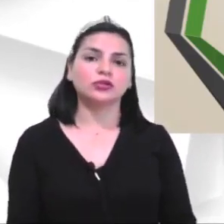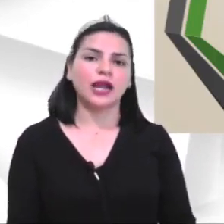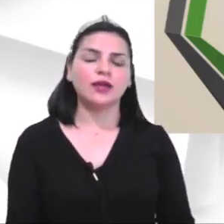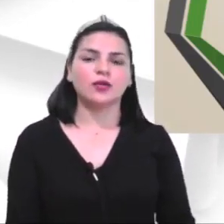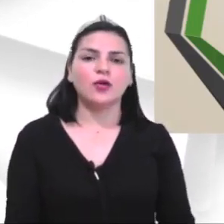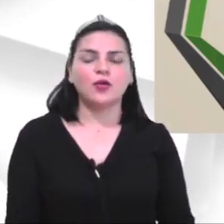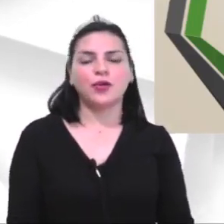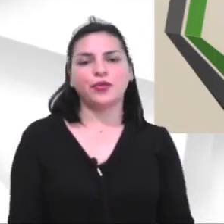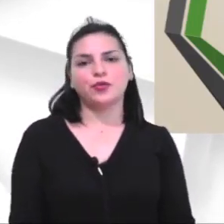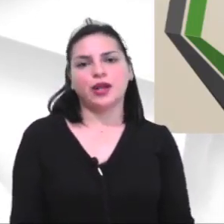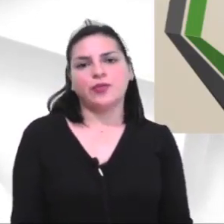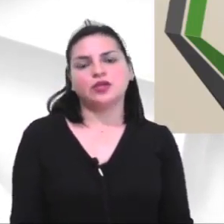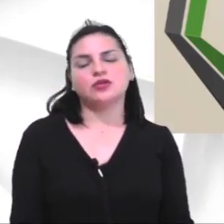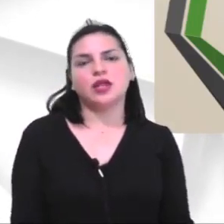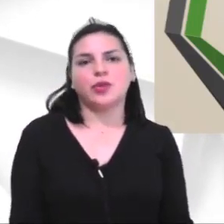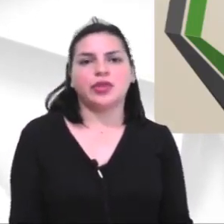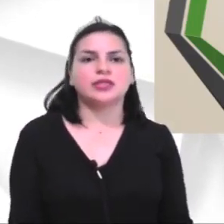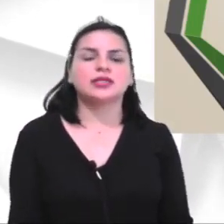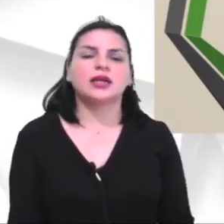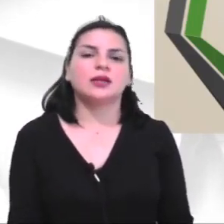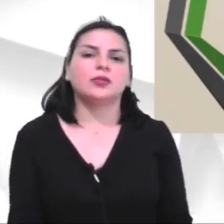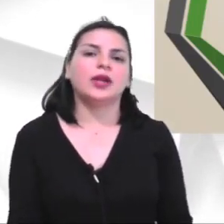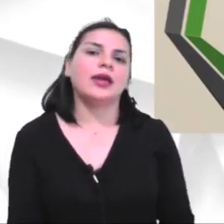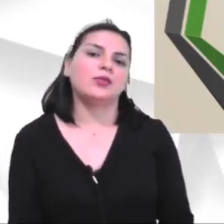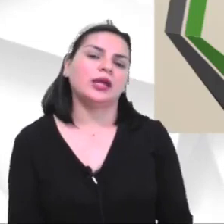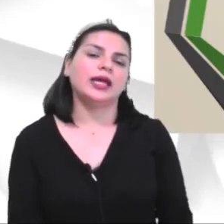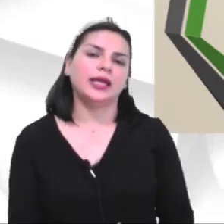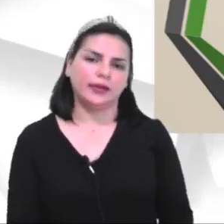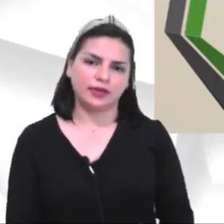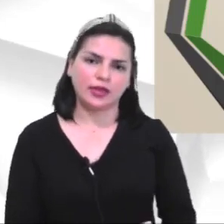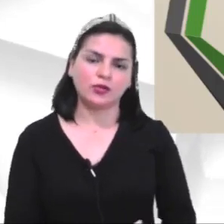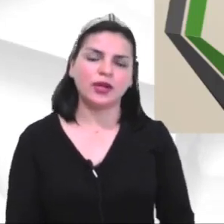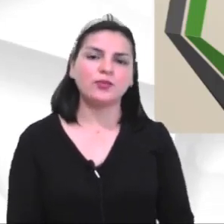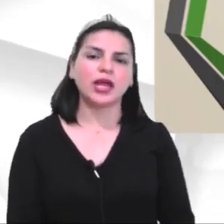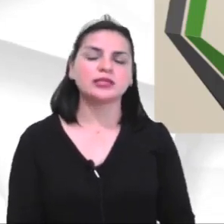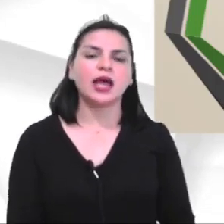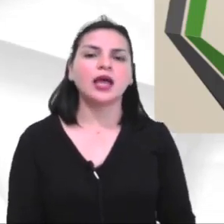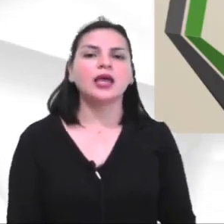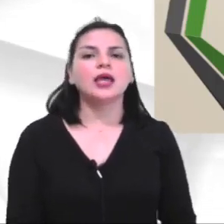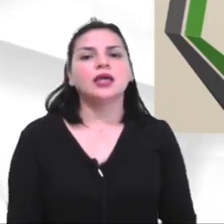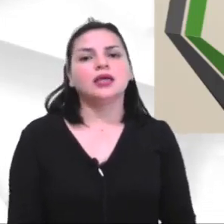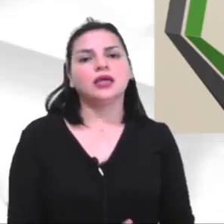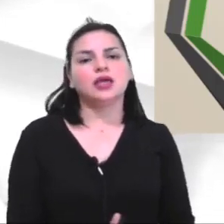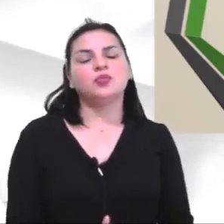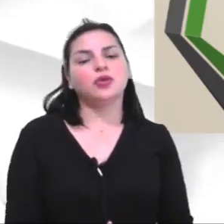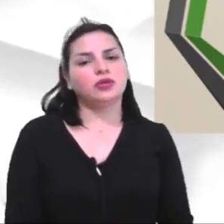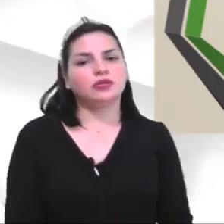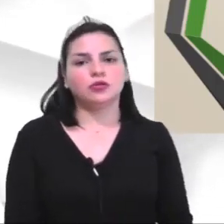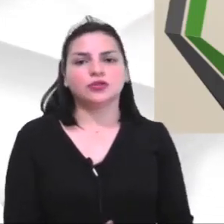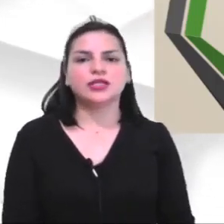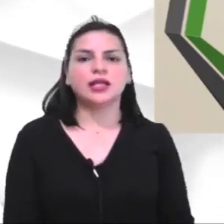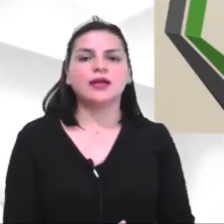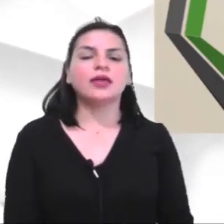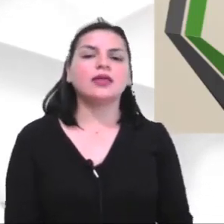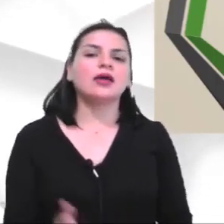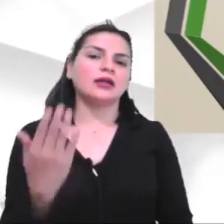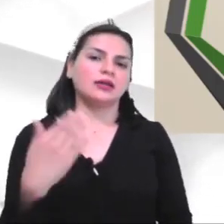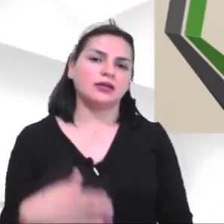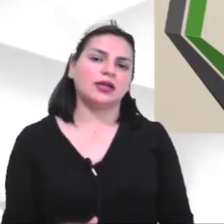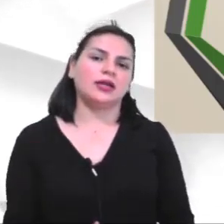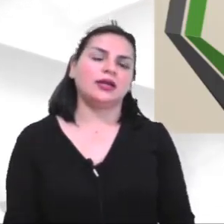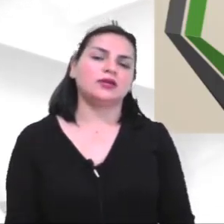lo contrario. Cuando una persona puede ser, por ejemplo, el gerente de una empresa, y por cosas de la